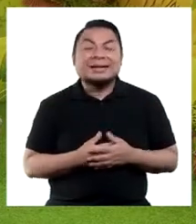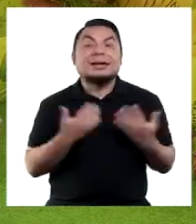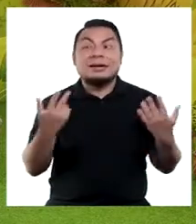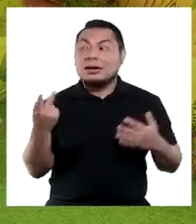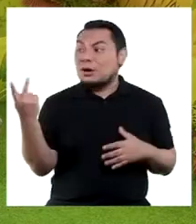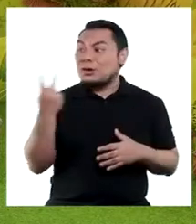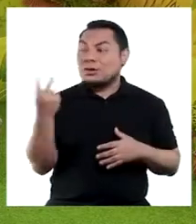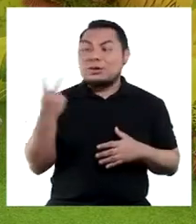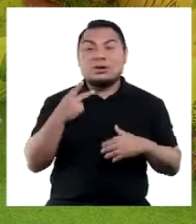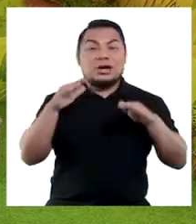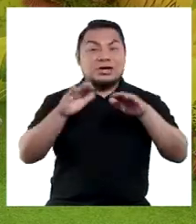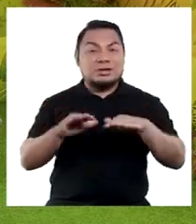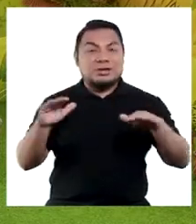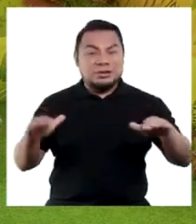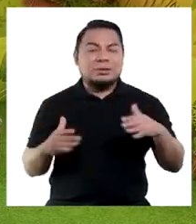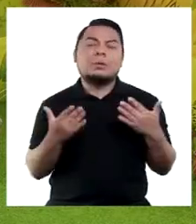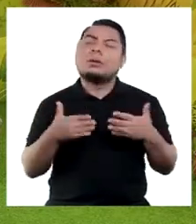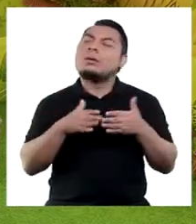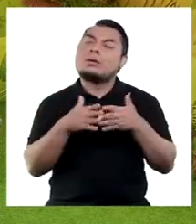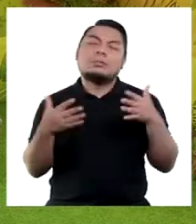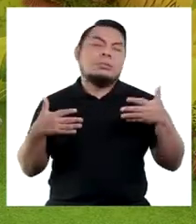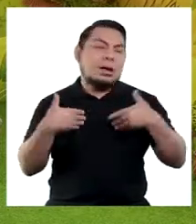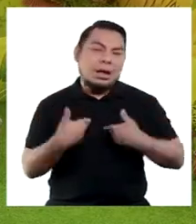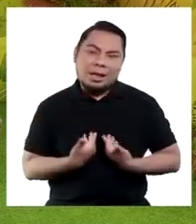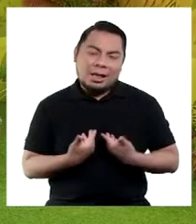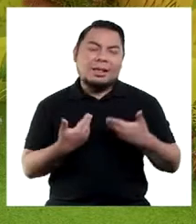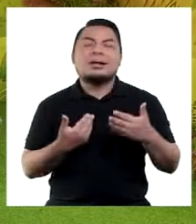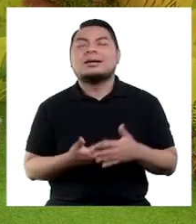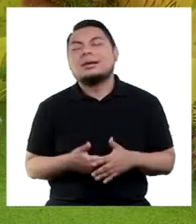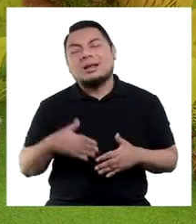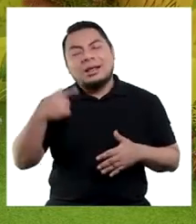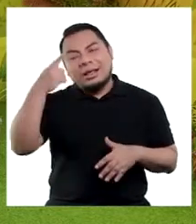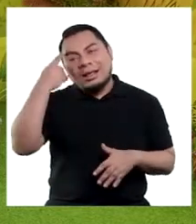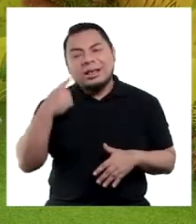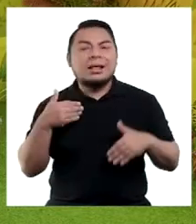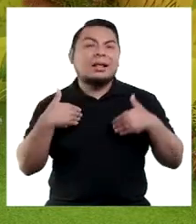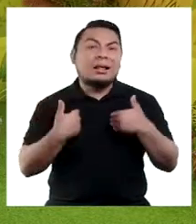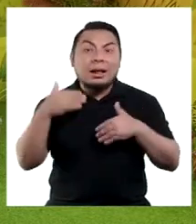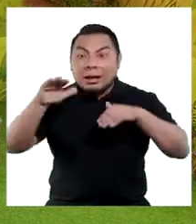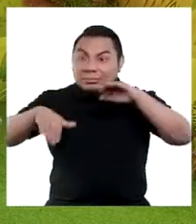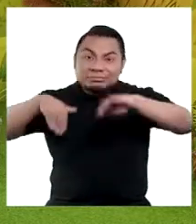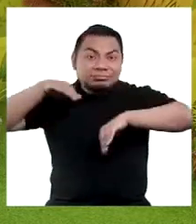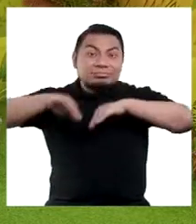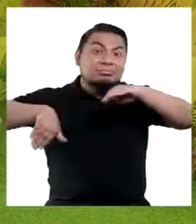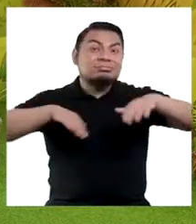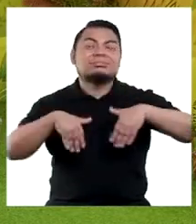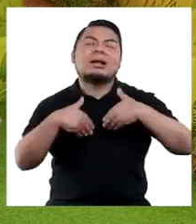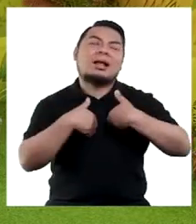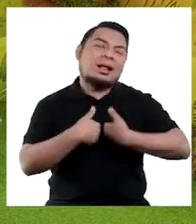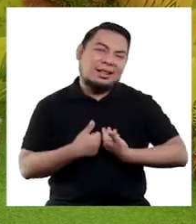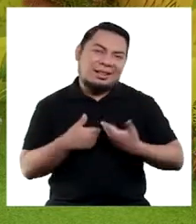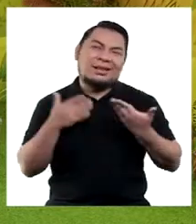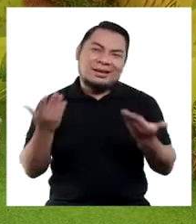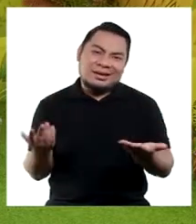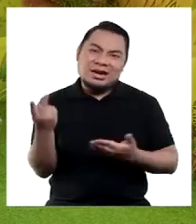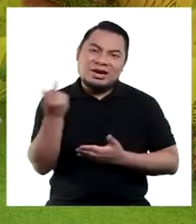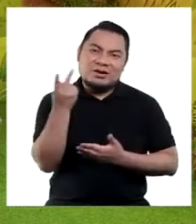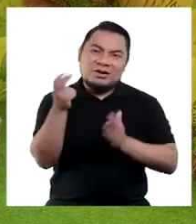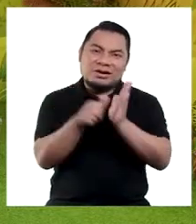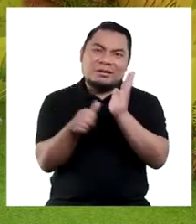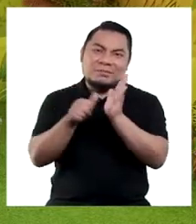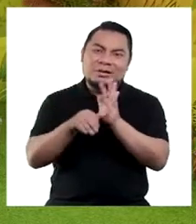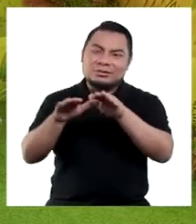los dos niños estaban muy cansados y nadar los había agotado